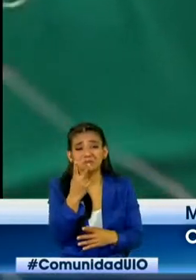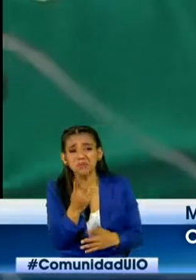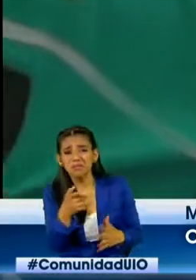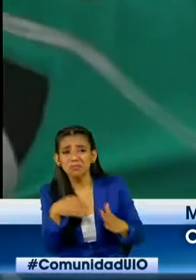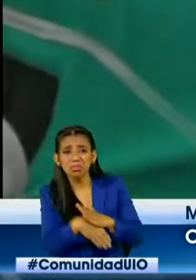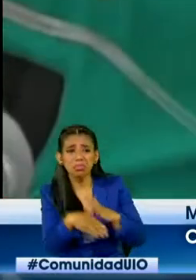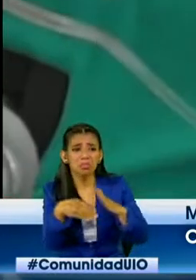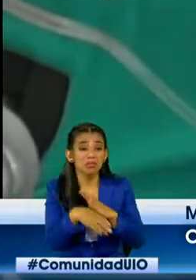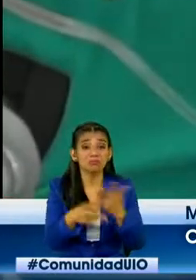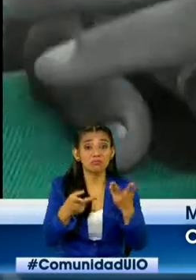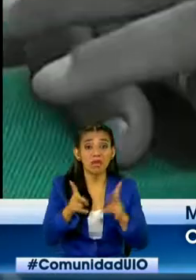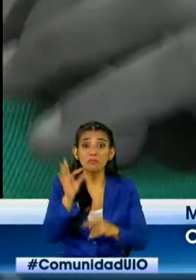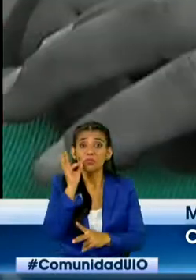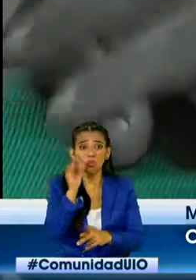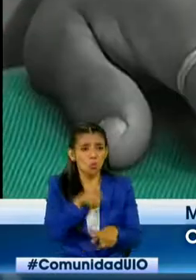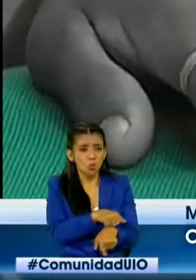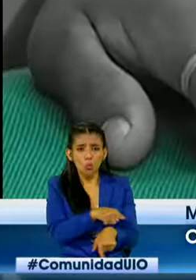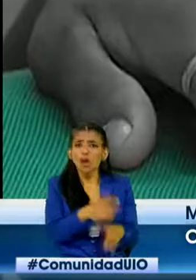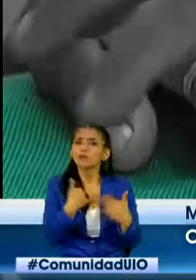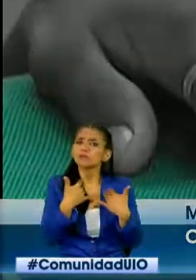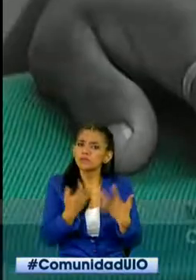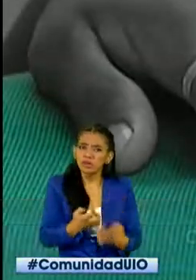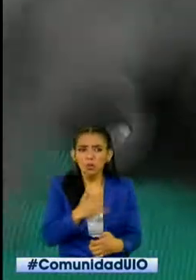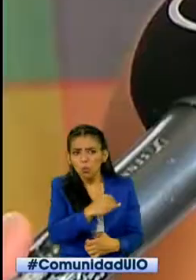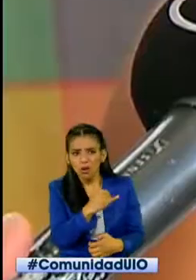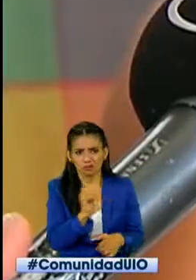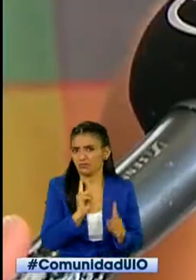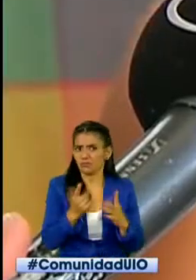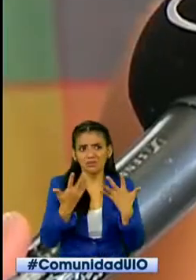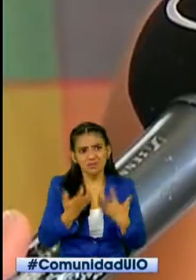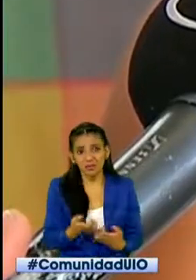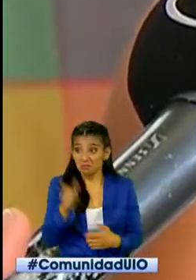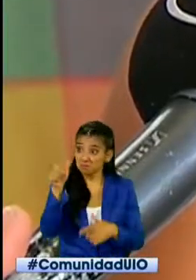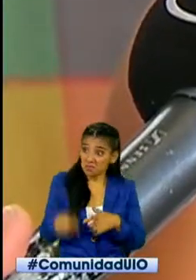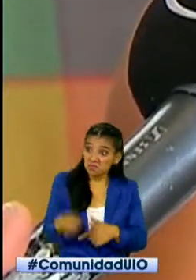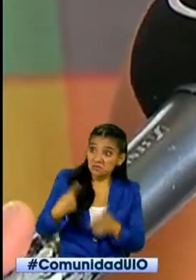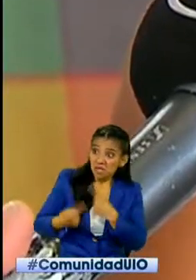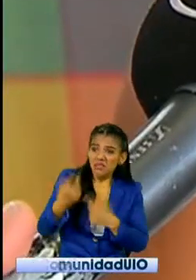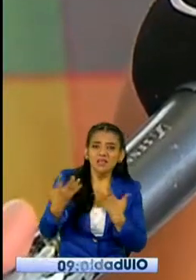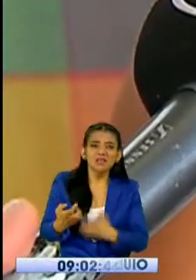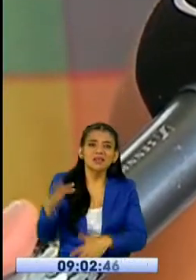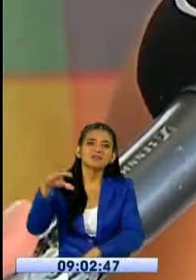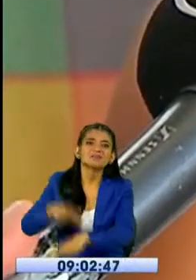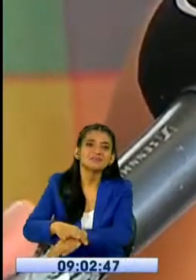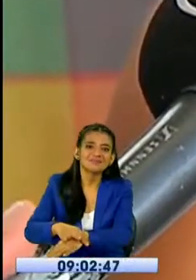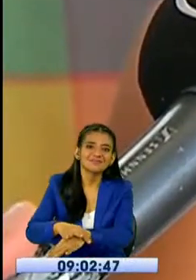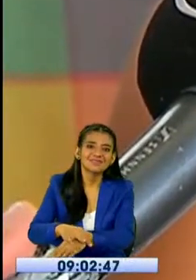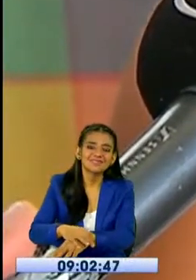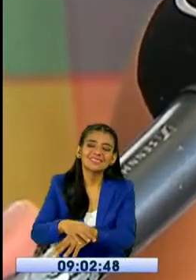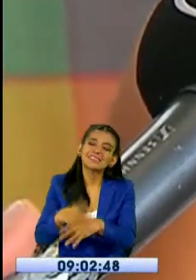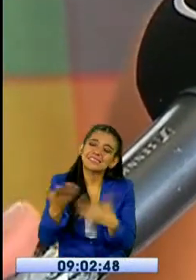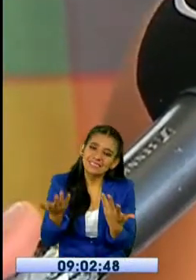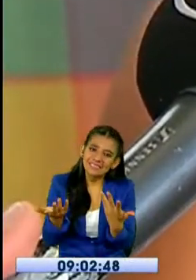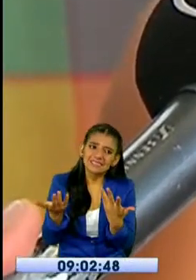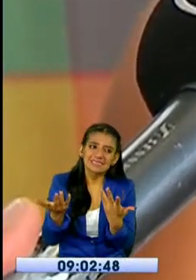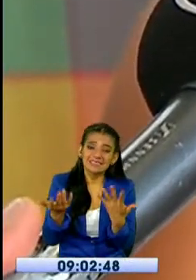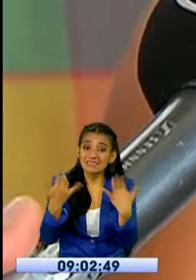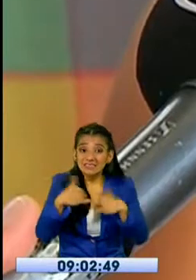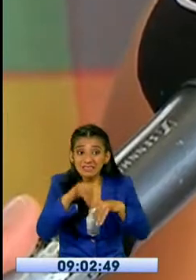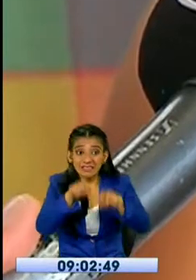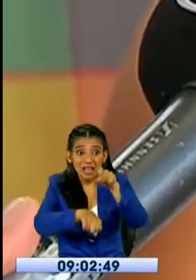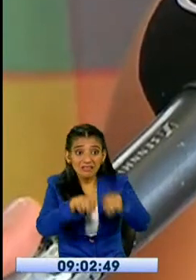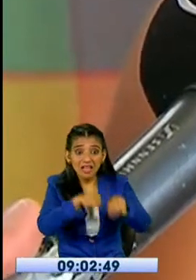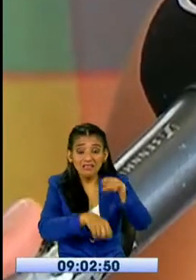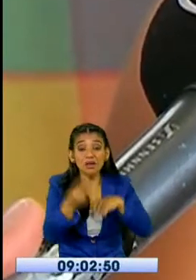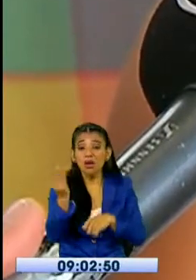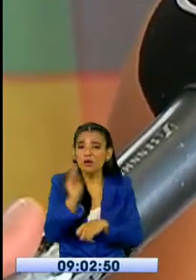también están consumiendo lo mismo que él, y él dice que quiere, las personas que están vendiendo eso, el detenerlos y que ya no sigan dañando más